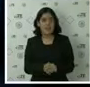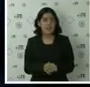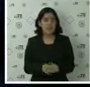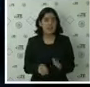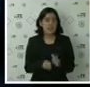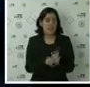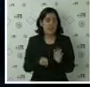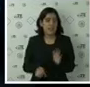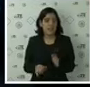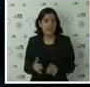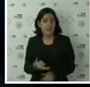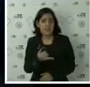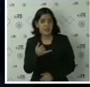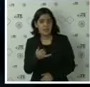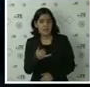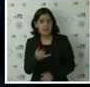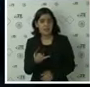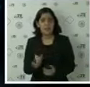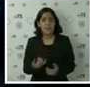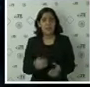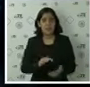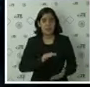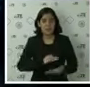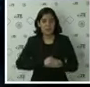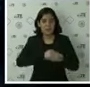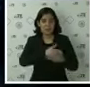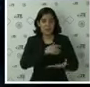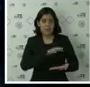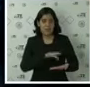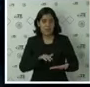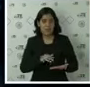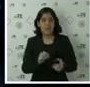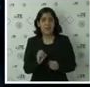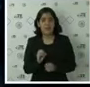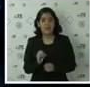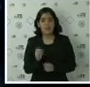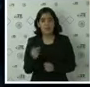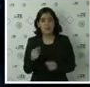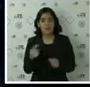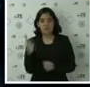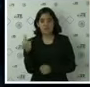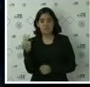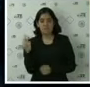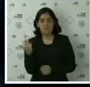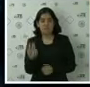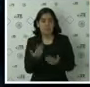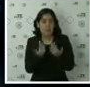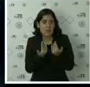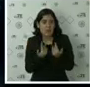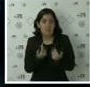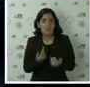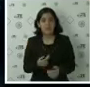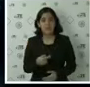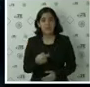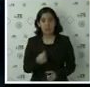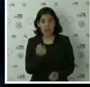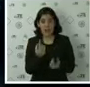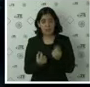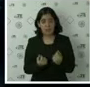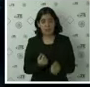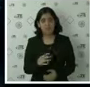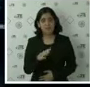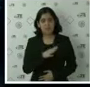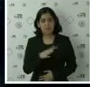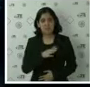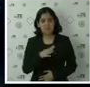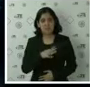teléfono, computadora o televisión. Yo y como muchos otros, sí contamos con las herramientas necesarias, pero también hay